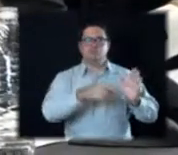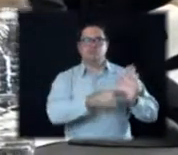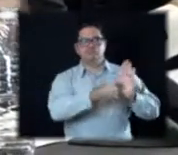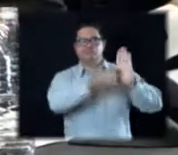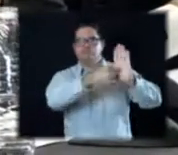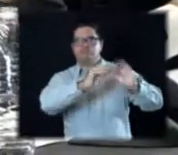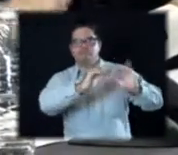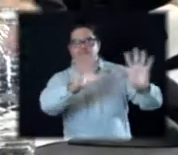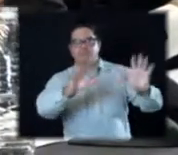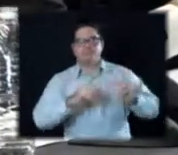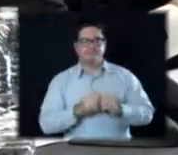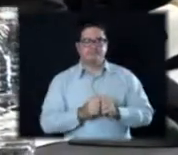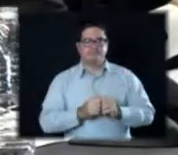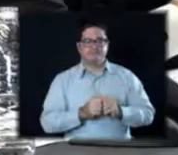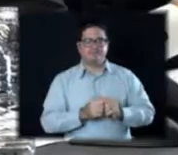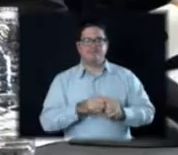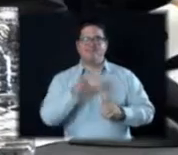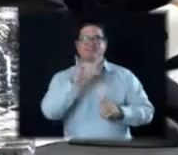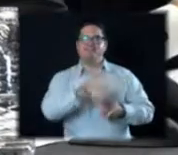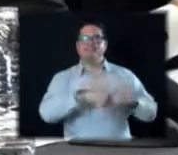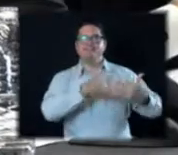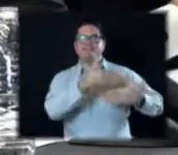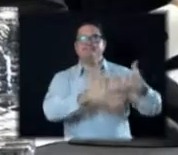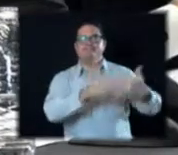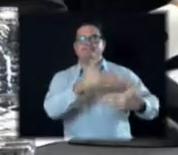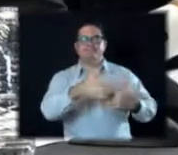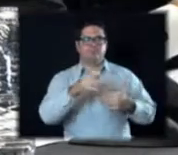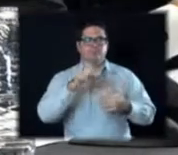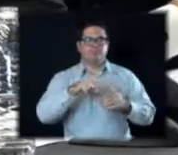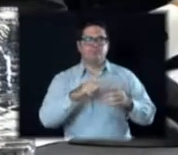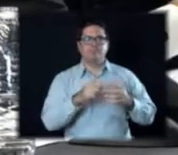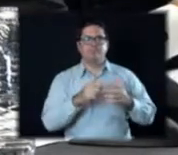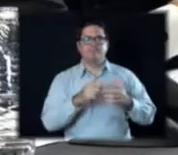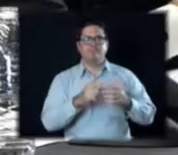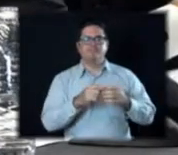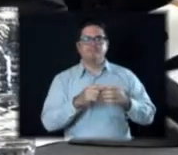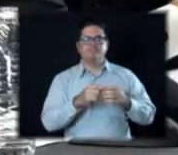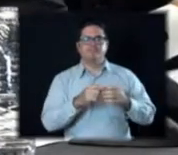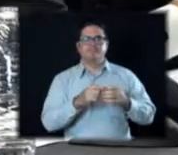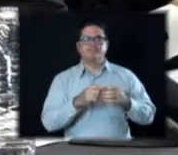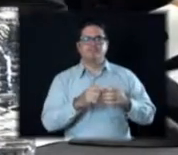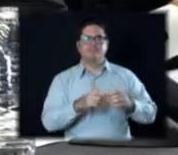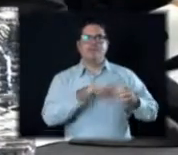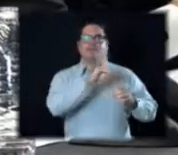de tener una plataforma de visibilidad. Así que en este proceso,